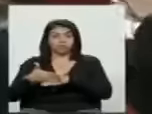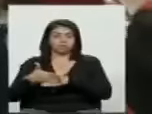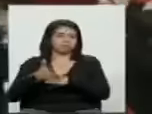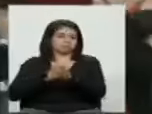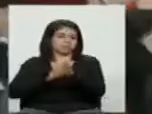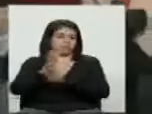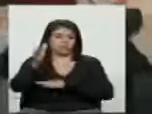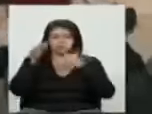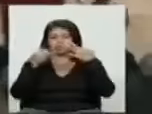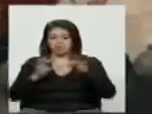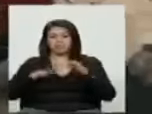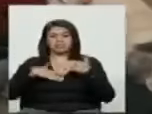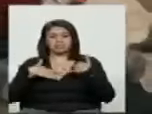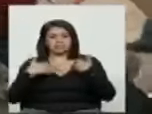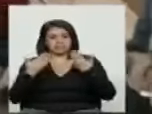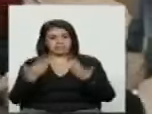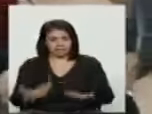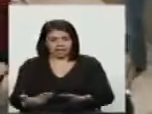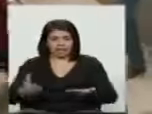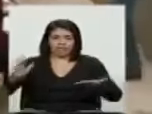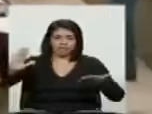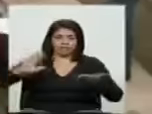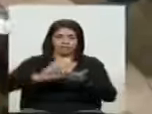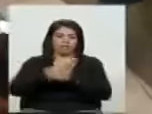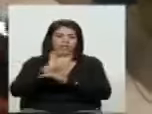medio, como ya estamos derrotando al fascismo.